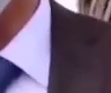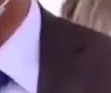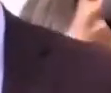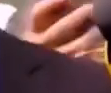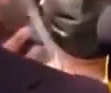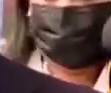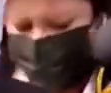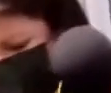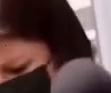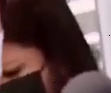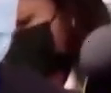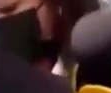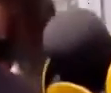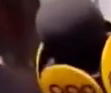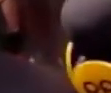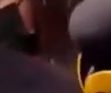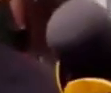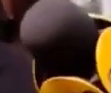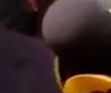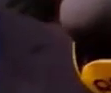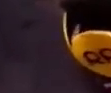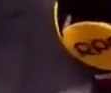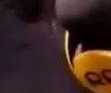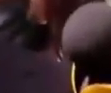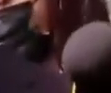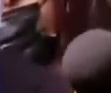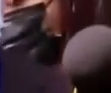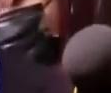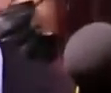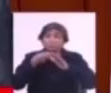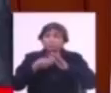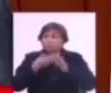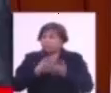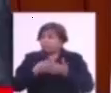primera institución que